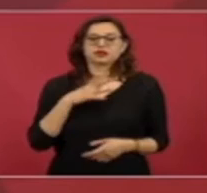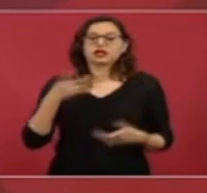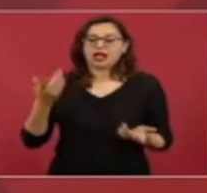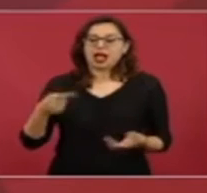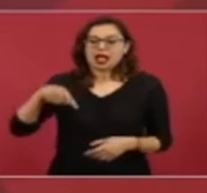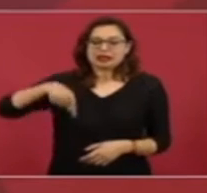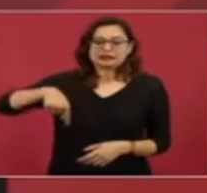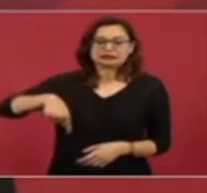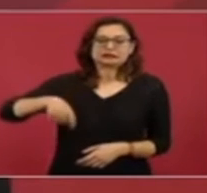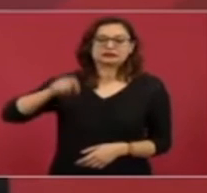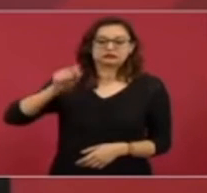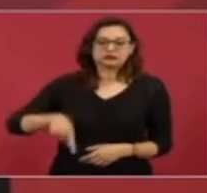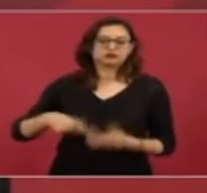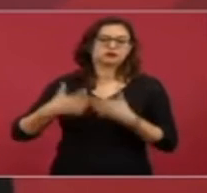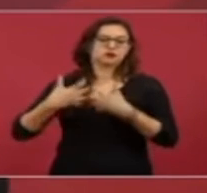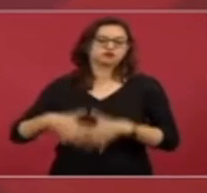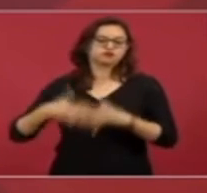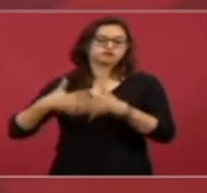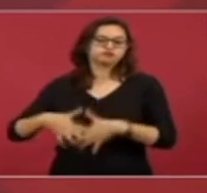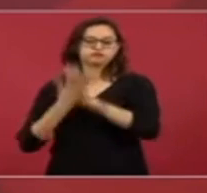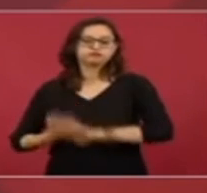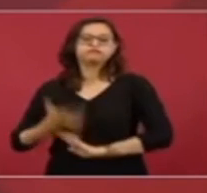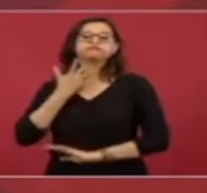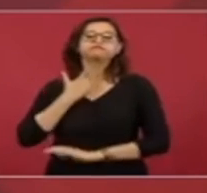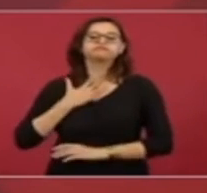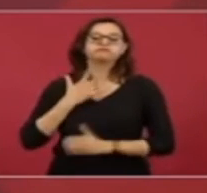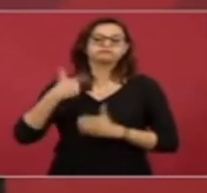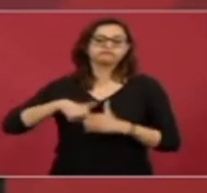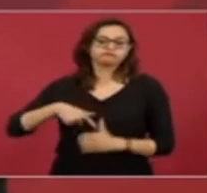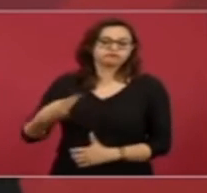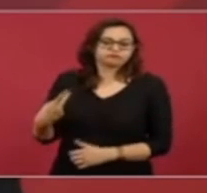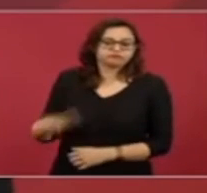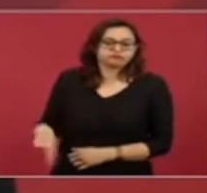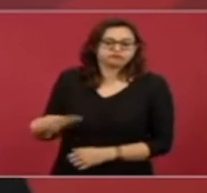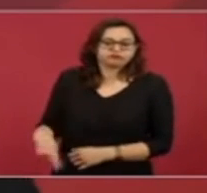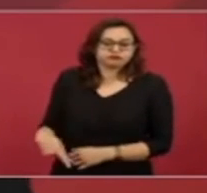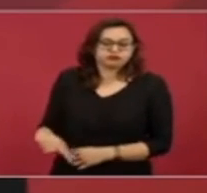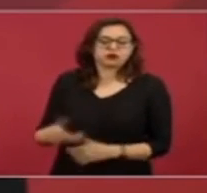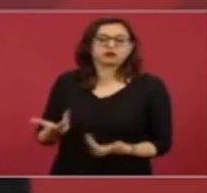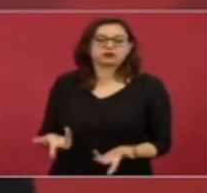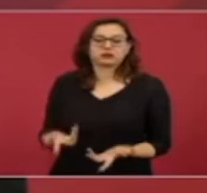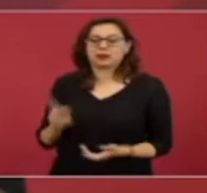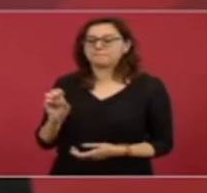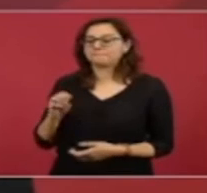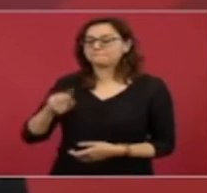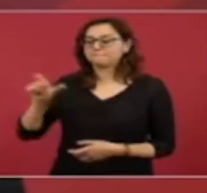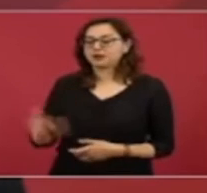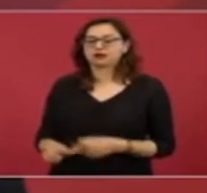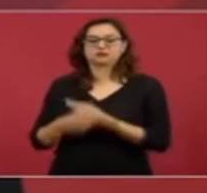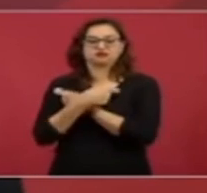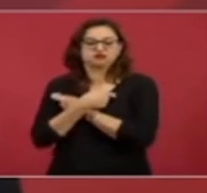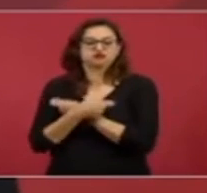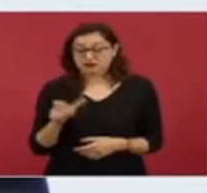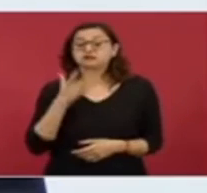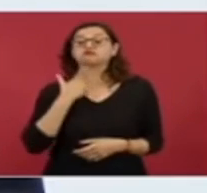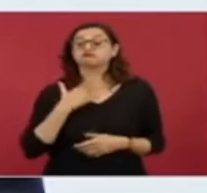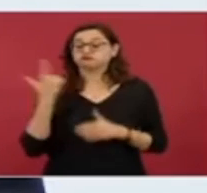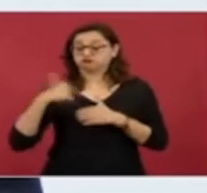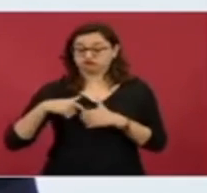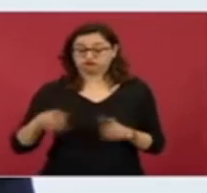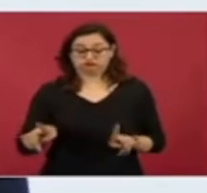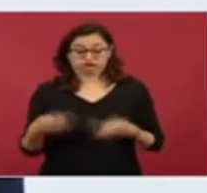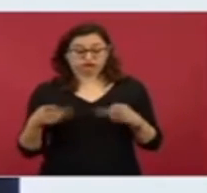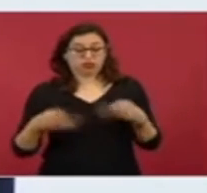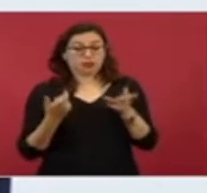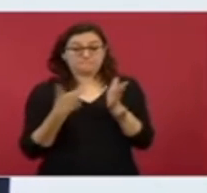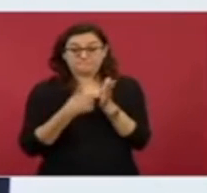dicho, procesamos la gasolina y Pemex distribuye el 90% de la gasolina.